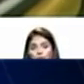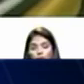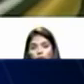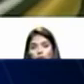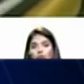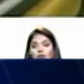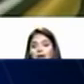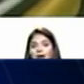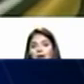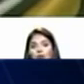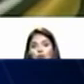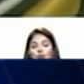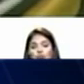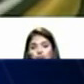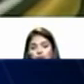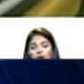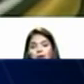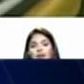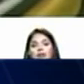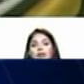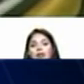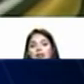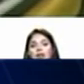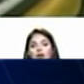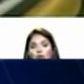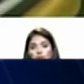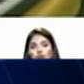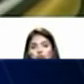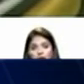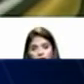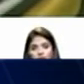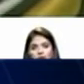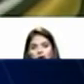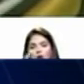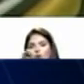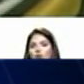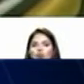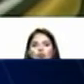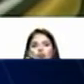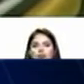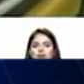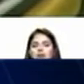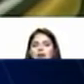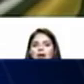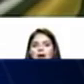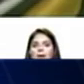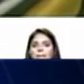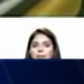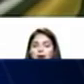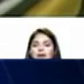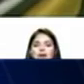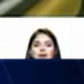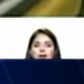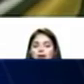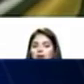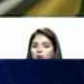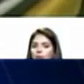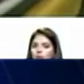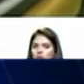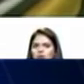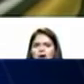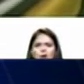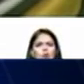Ley Constitucional de la Comisión para la Verdad, la Justicia, la Paz y la Tranquilidad Pública,